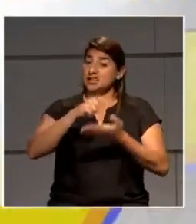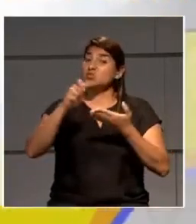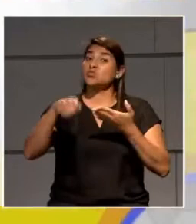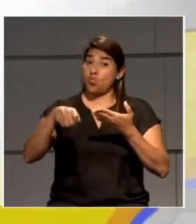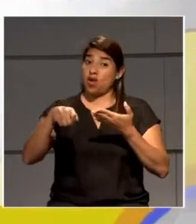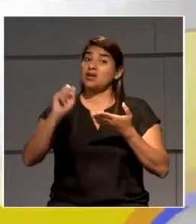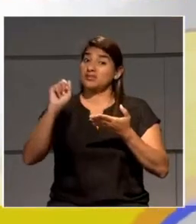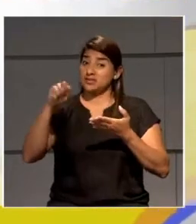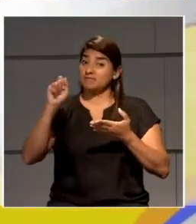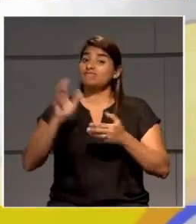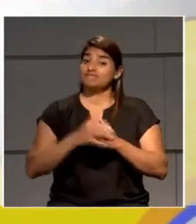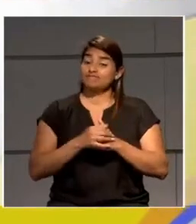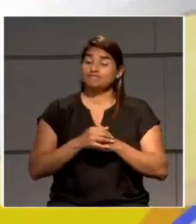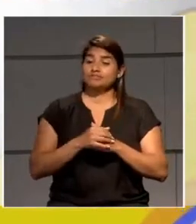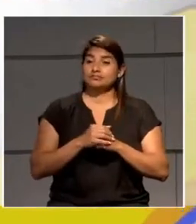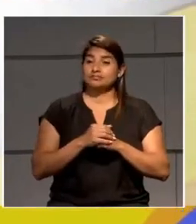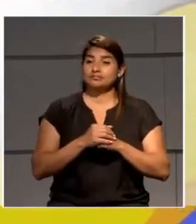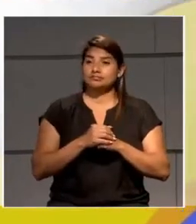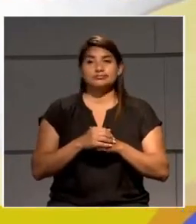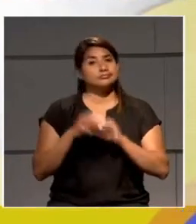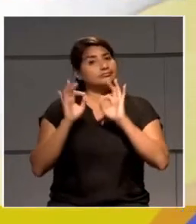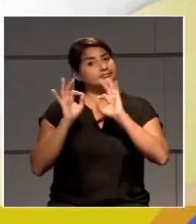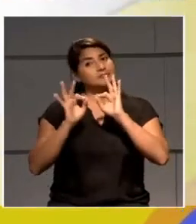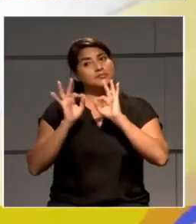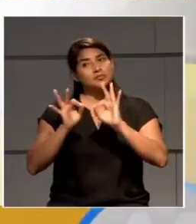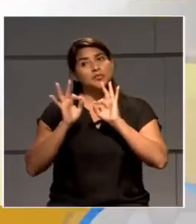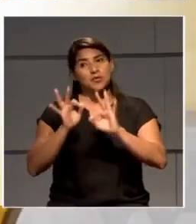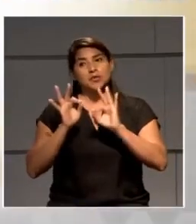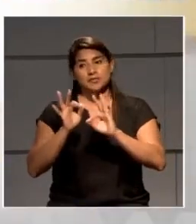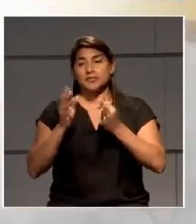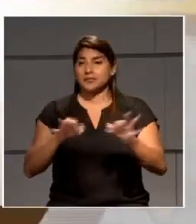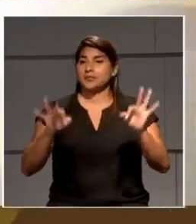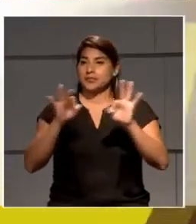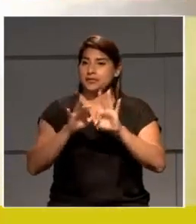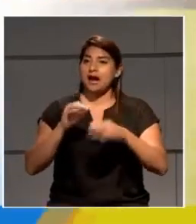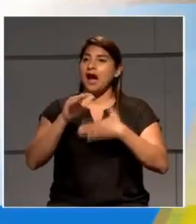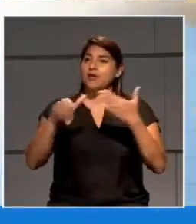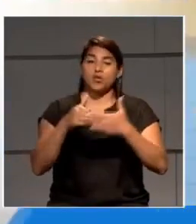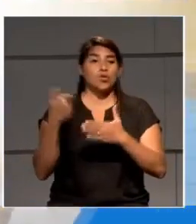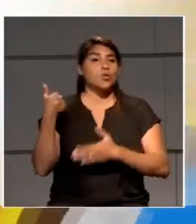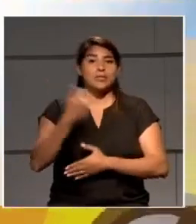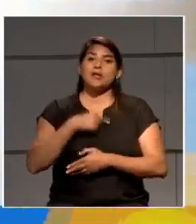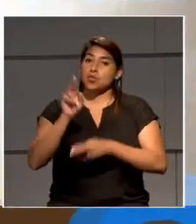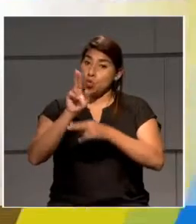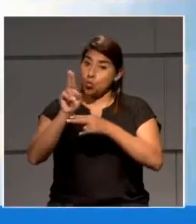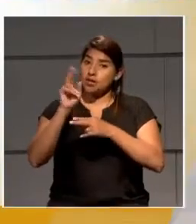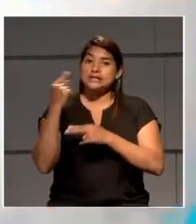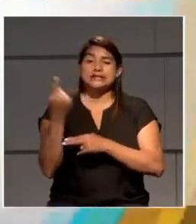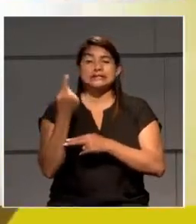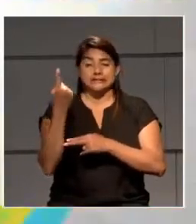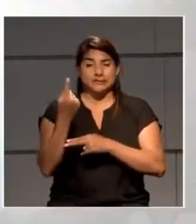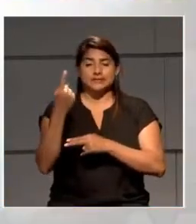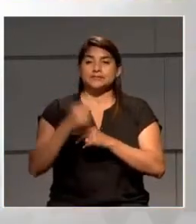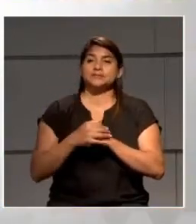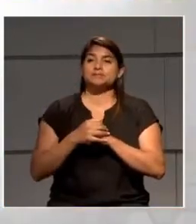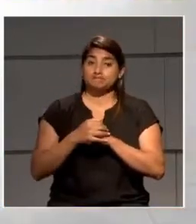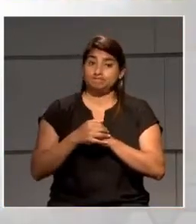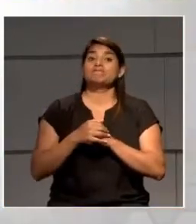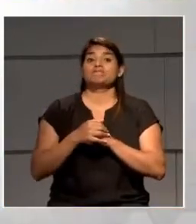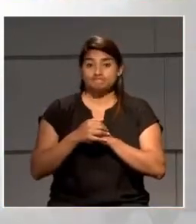sí. Súper bien, me parece súper bien. Es algo que no podemos dejar de utilizar, ¿verdad?